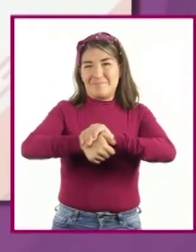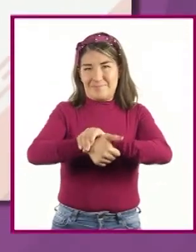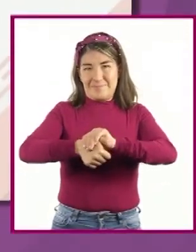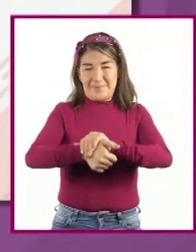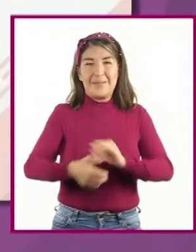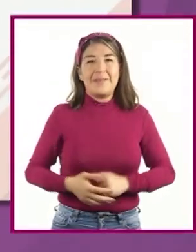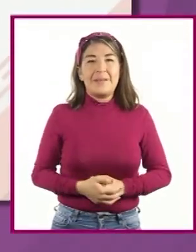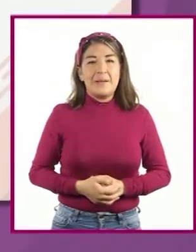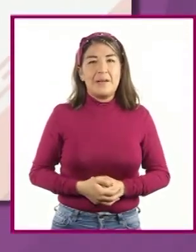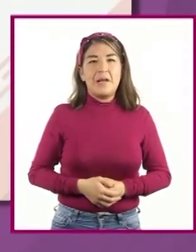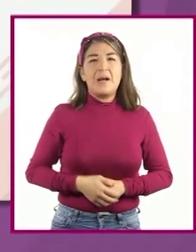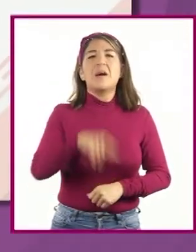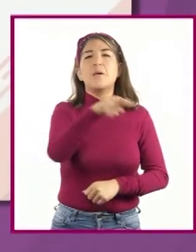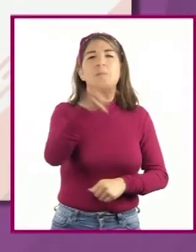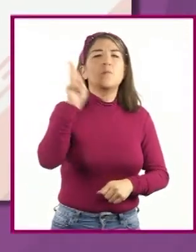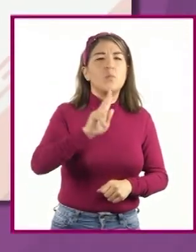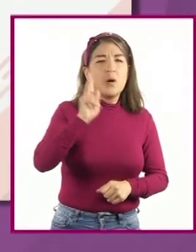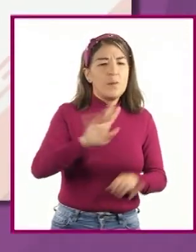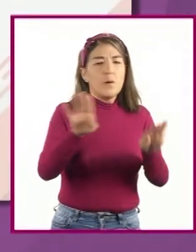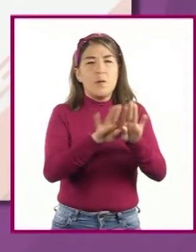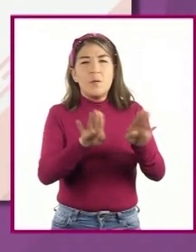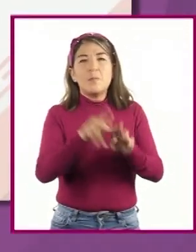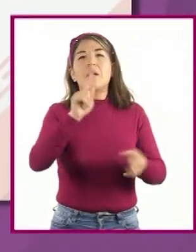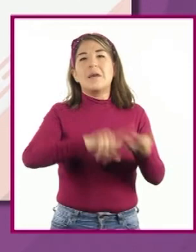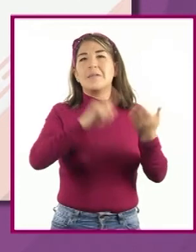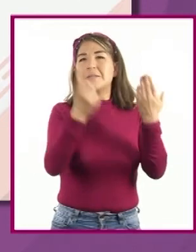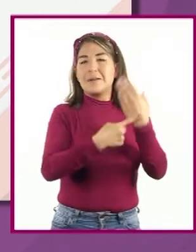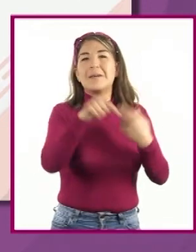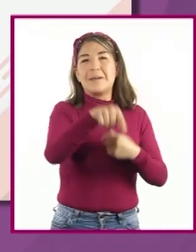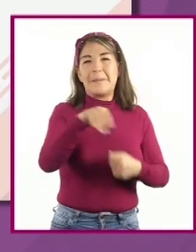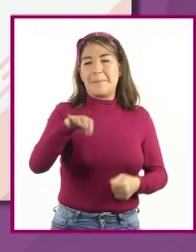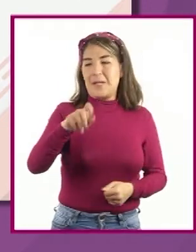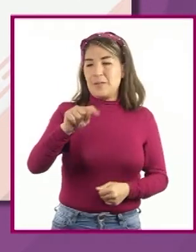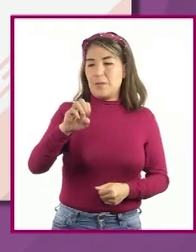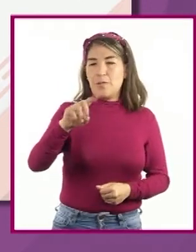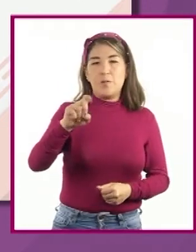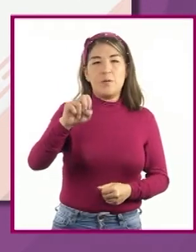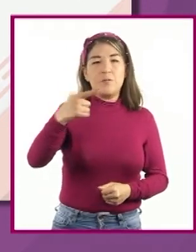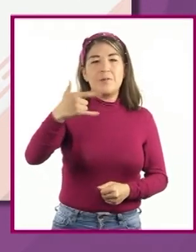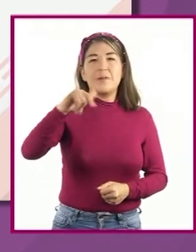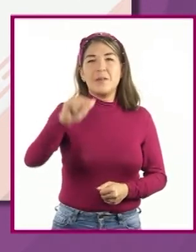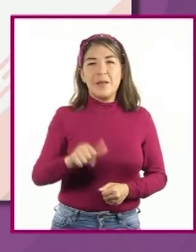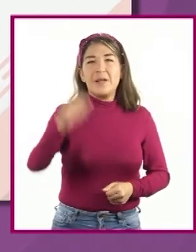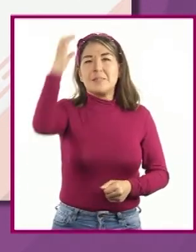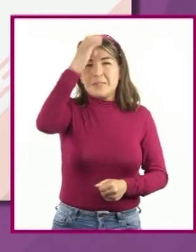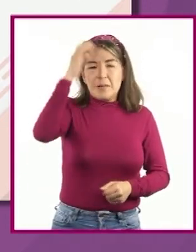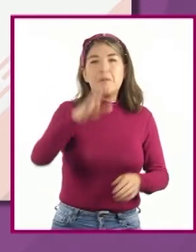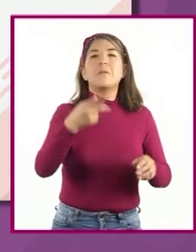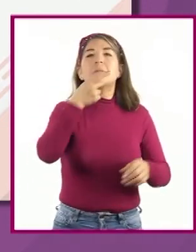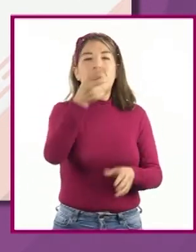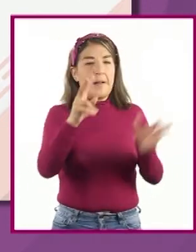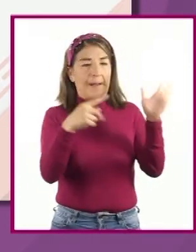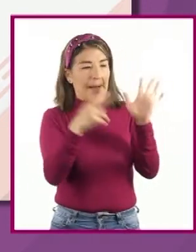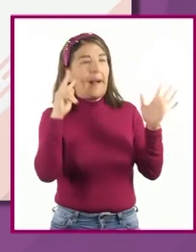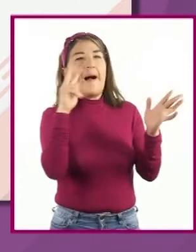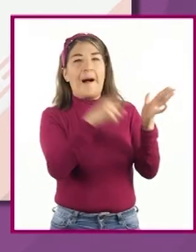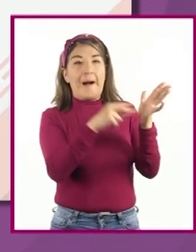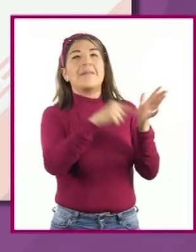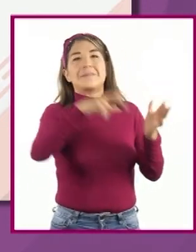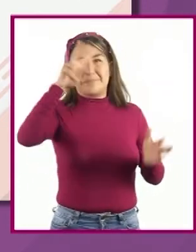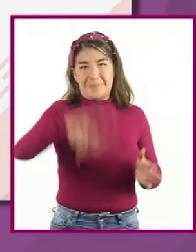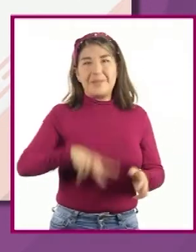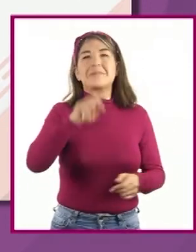Los informes experimentales siguen la metodología científica, ya que esto permite otorgarle veracidad y objetividad